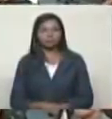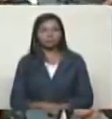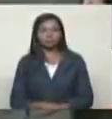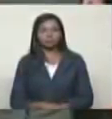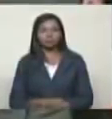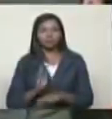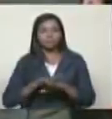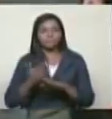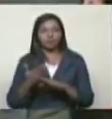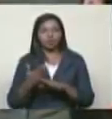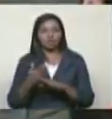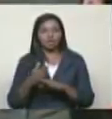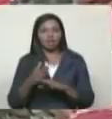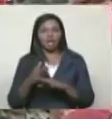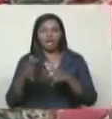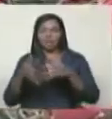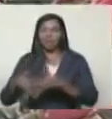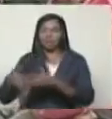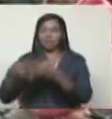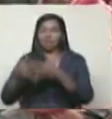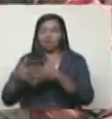Porque el imperio